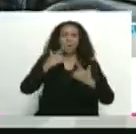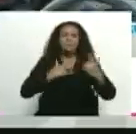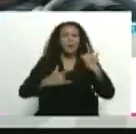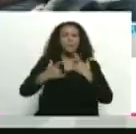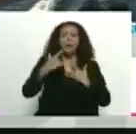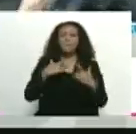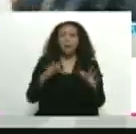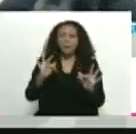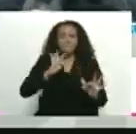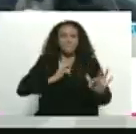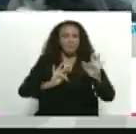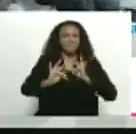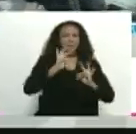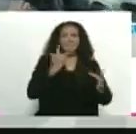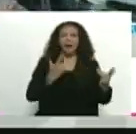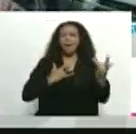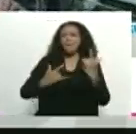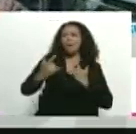amor.